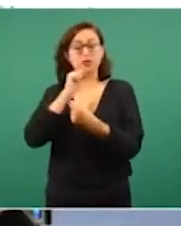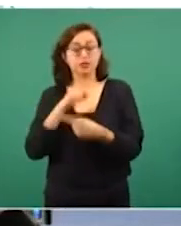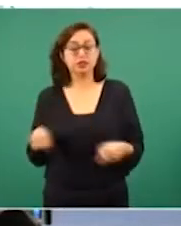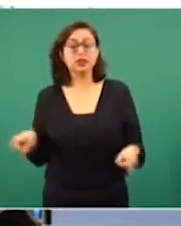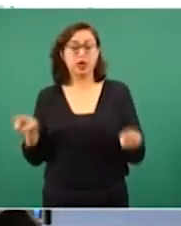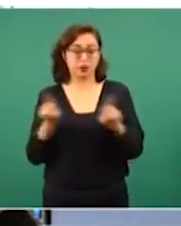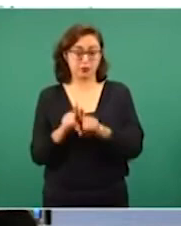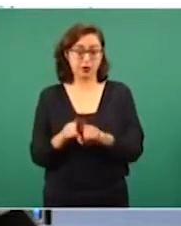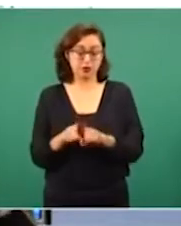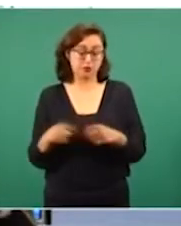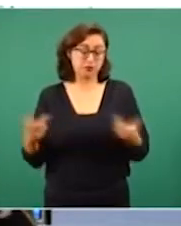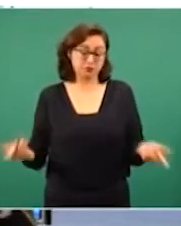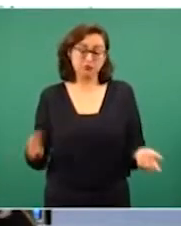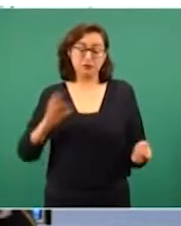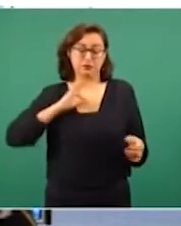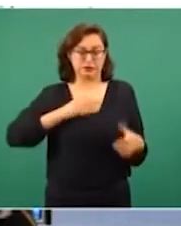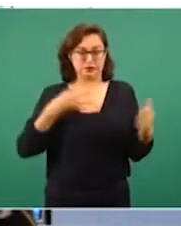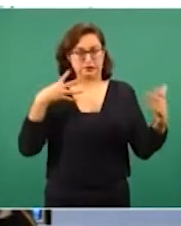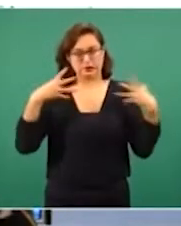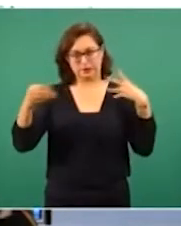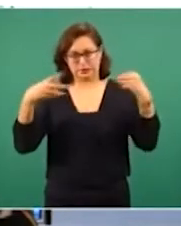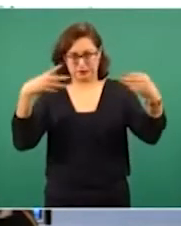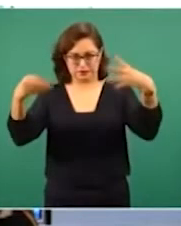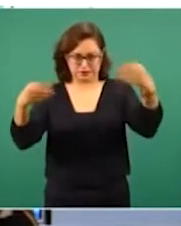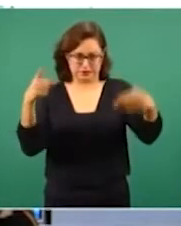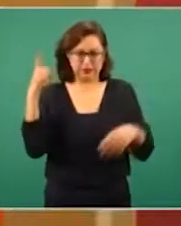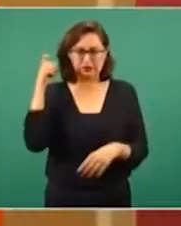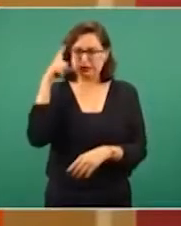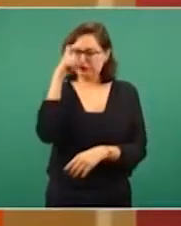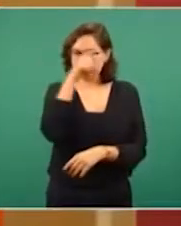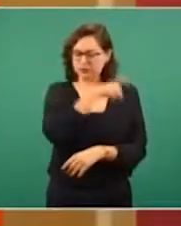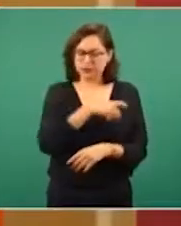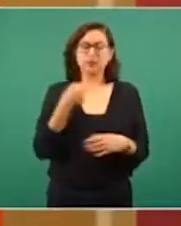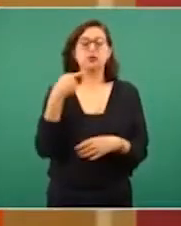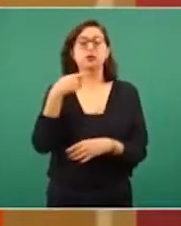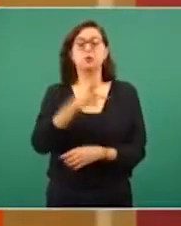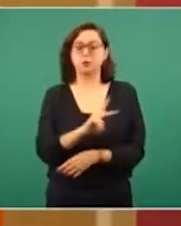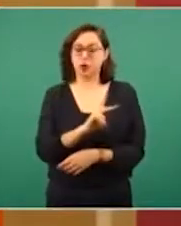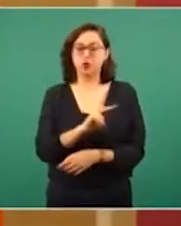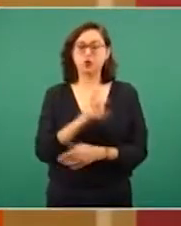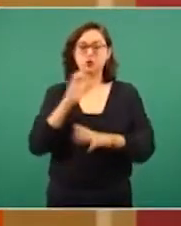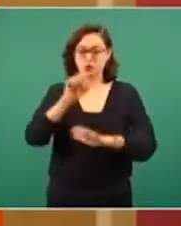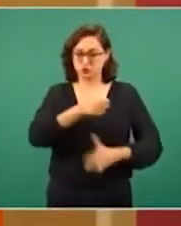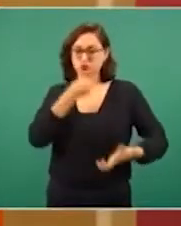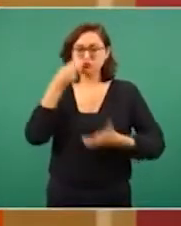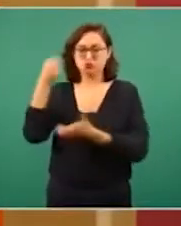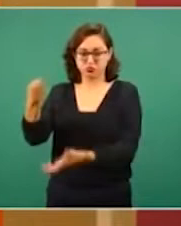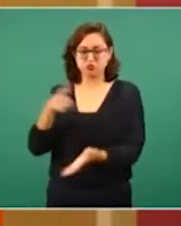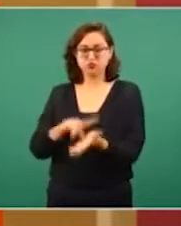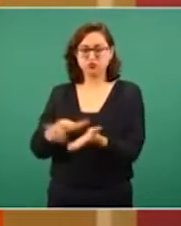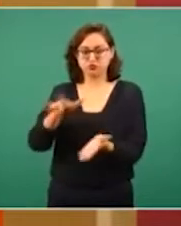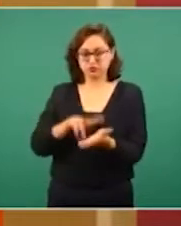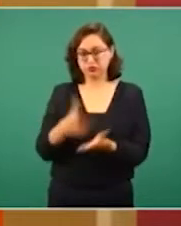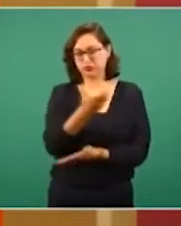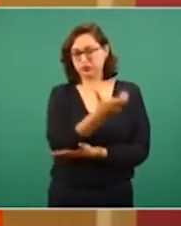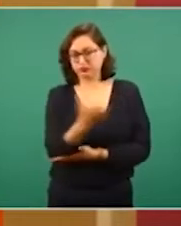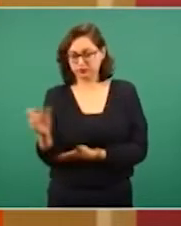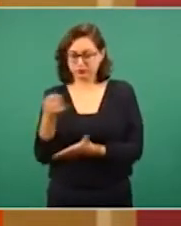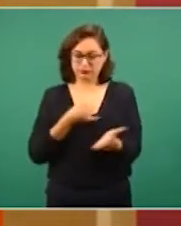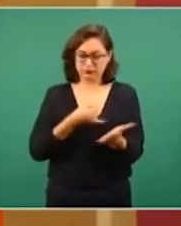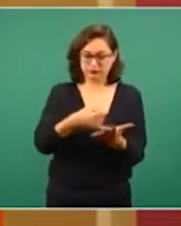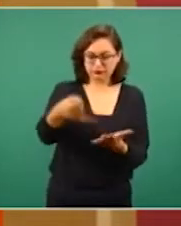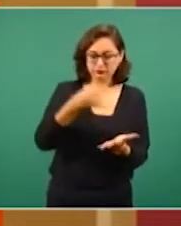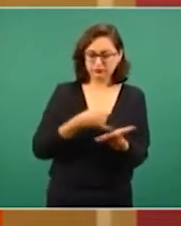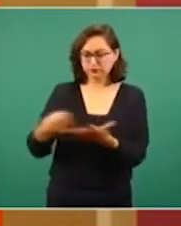todo y que la pandemia nos frenó mucho, pero el presidente ordenó, inviértase en Centroamérica sembrando vida, jóvenes construyendo